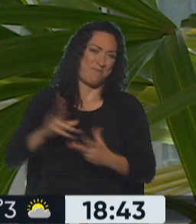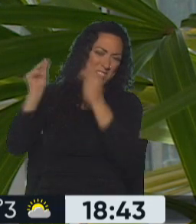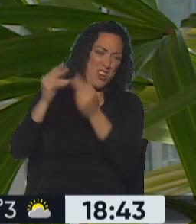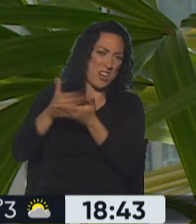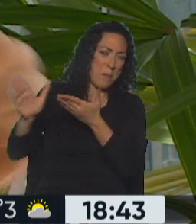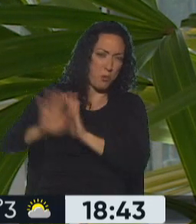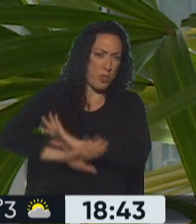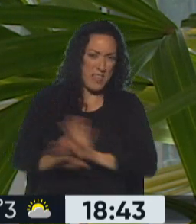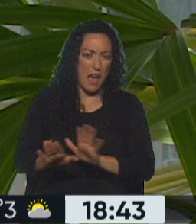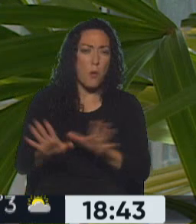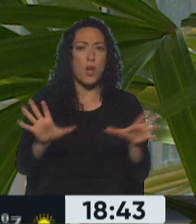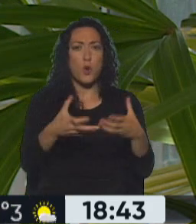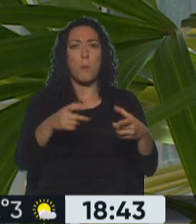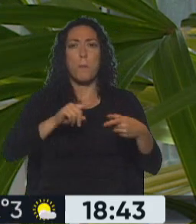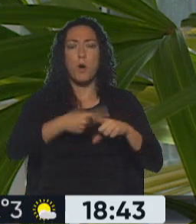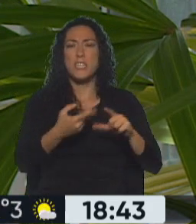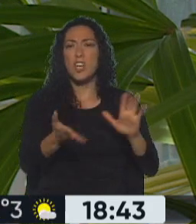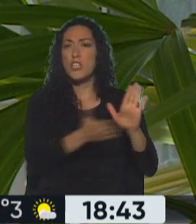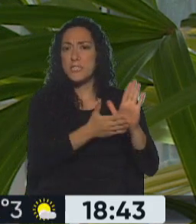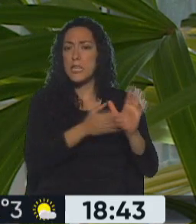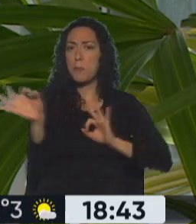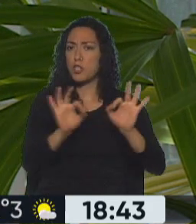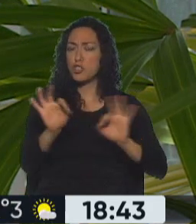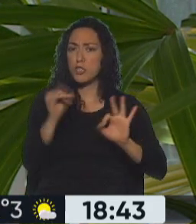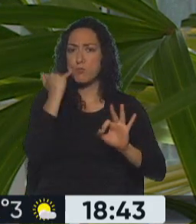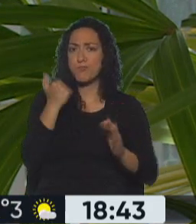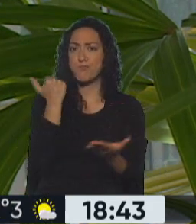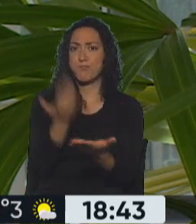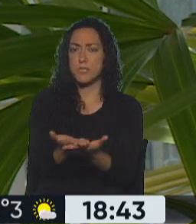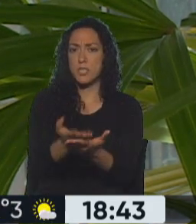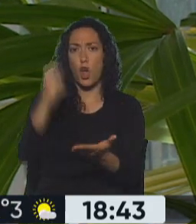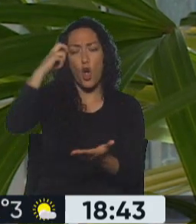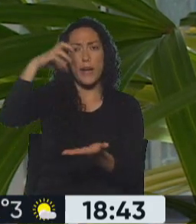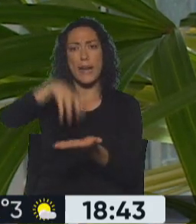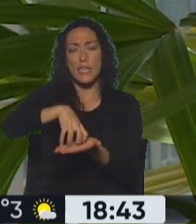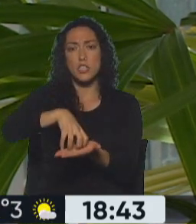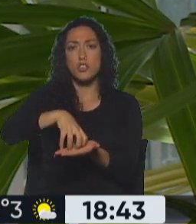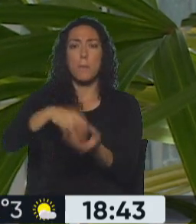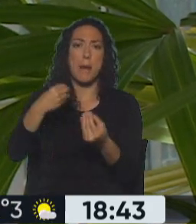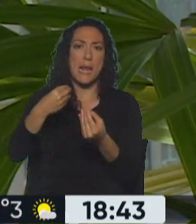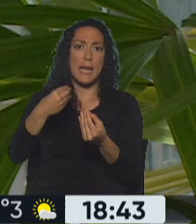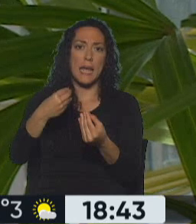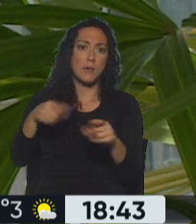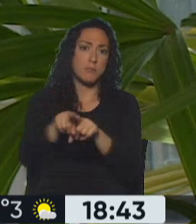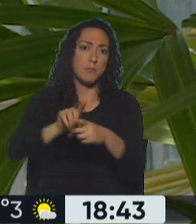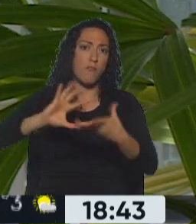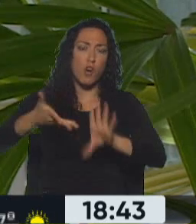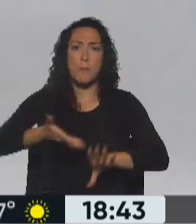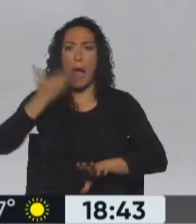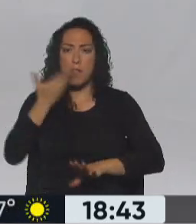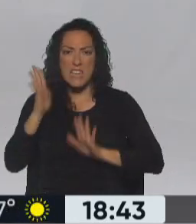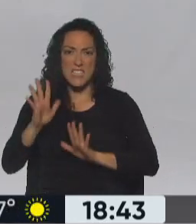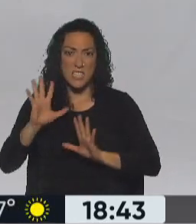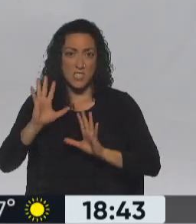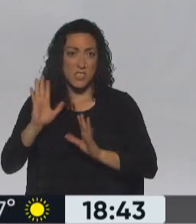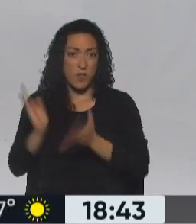del Frente de Izquierda Unidad hemos presentado un proyecto en este Congreso Nacional para que se repudien esas declaraciones